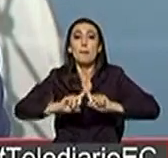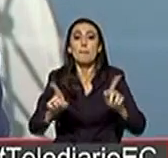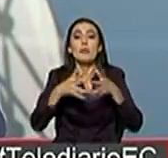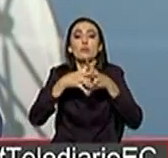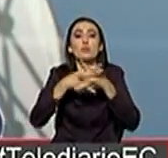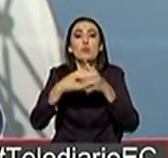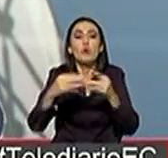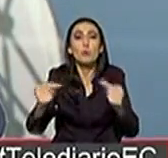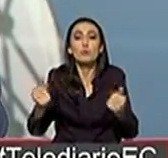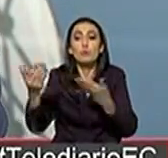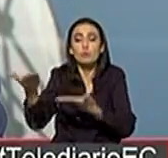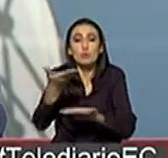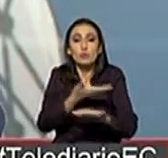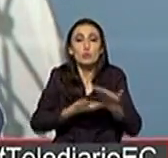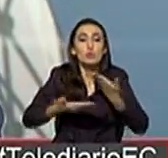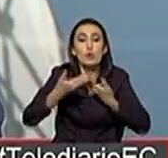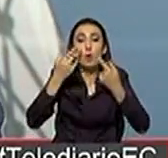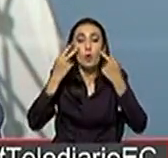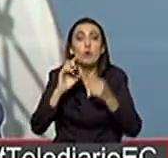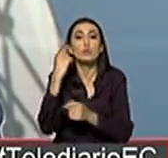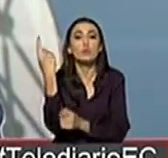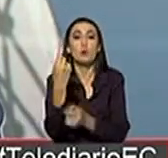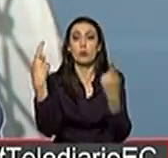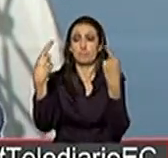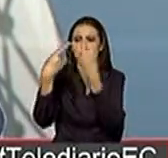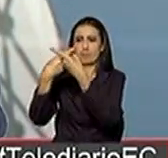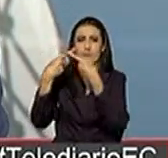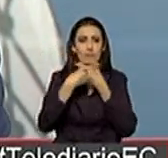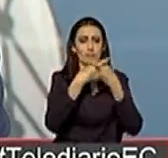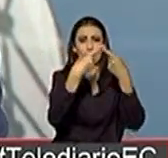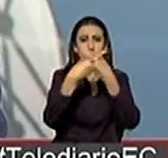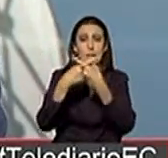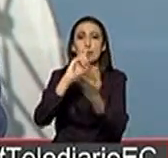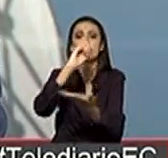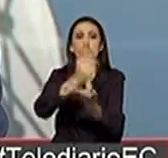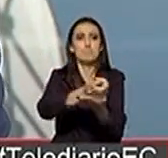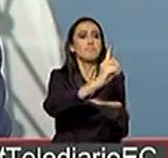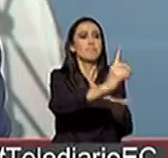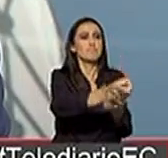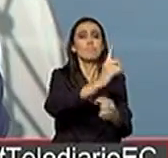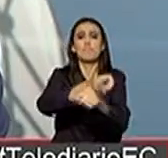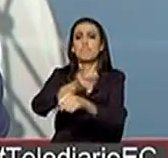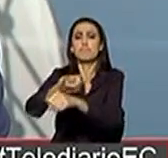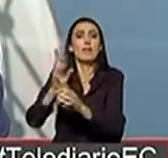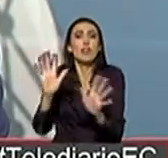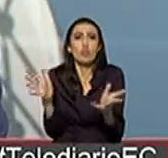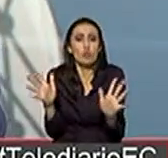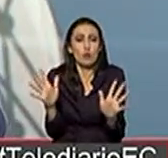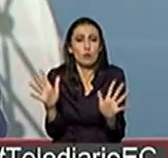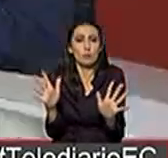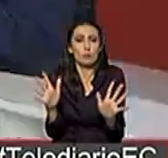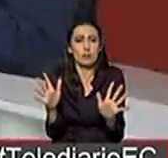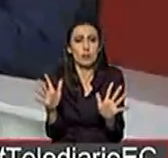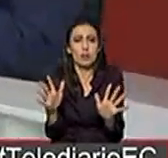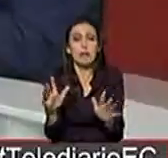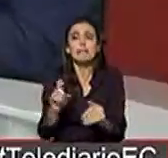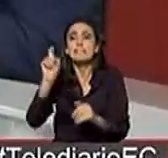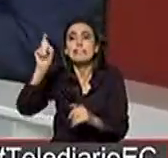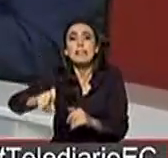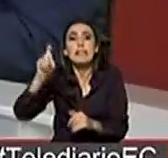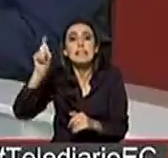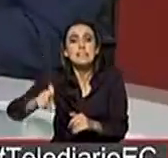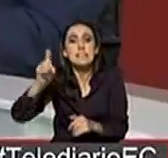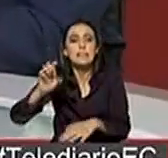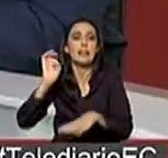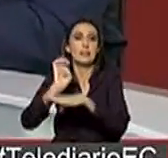conflicto por el conflicto no sé marco únicamente por la imposición de una medida por parte del gobierno nacional y cuáles no por la necesidad que